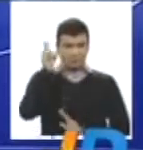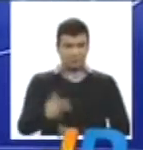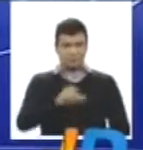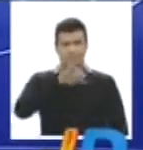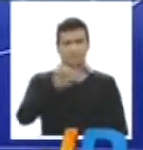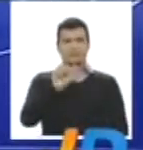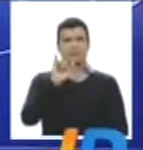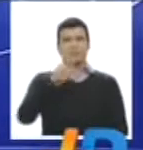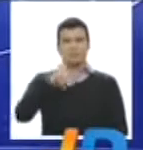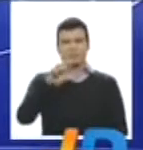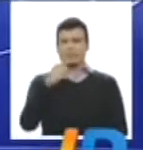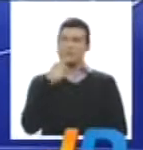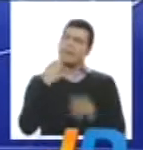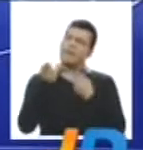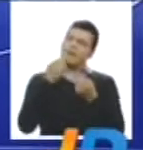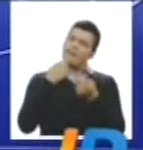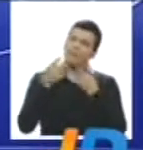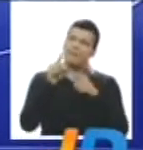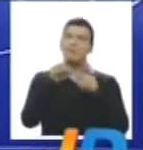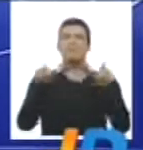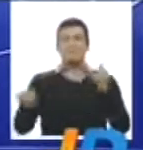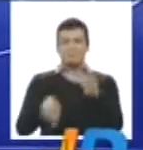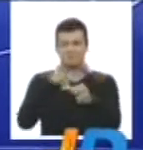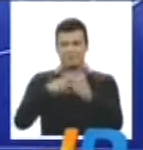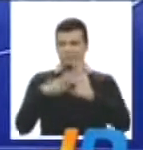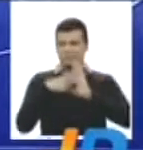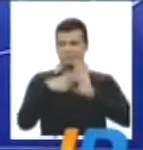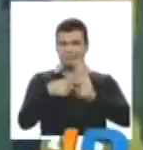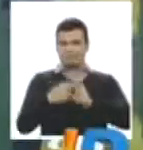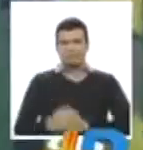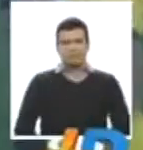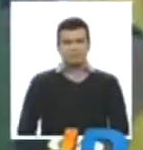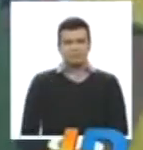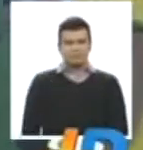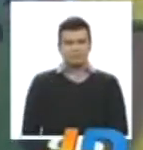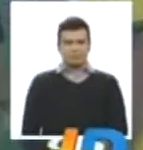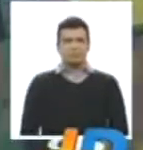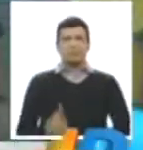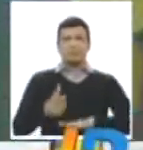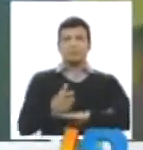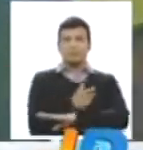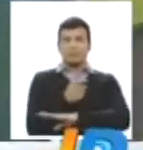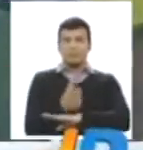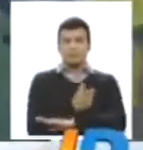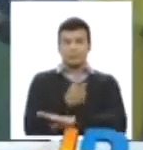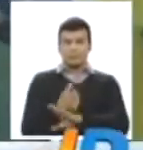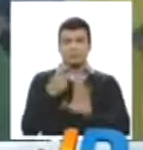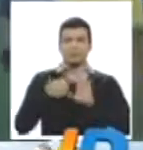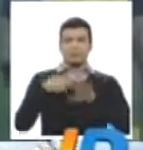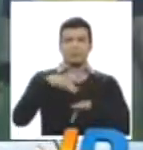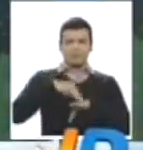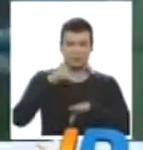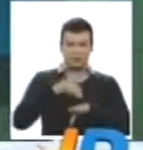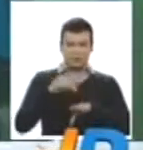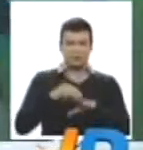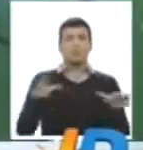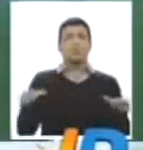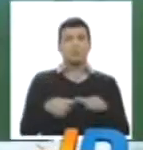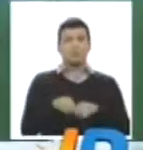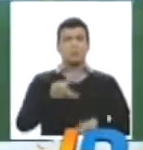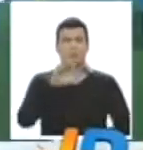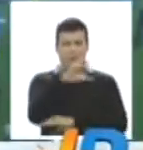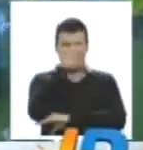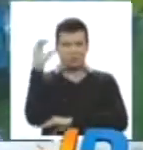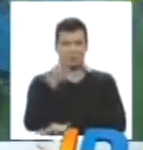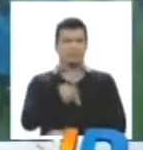Jaime Orlando Dinas habló con varios de los jugadores al término del juego. En el estadio Sun Life de Miami, la selección Colombia cayó